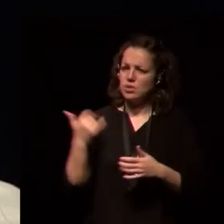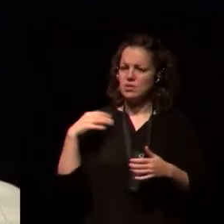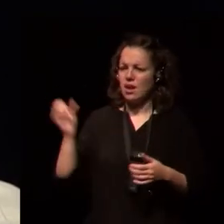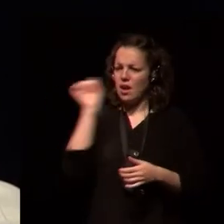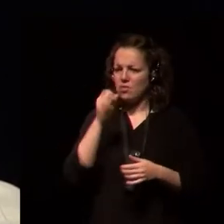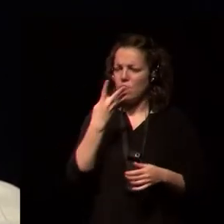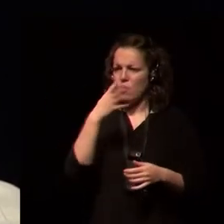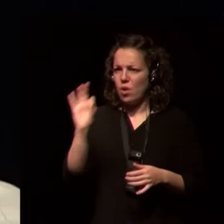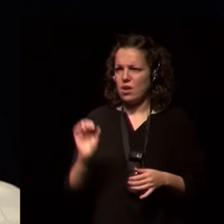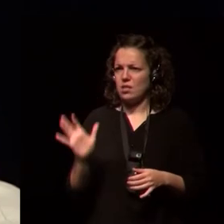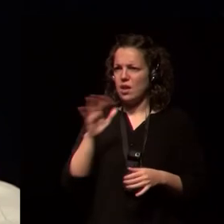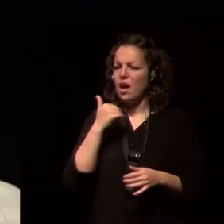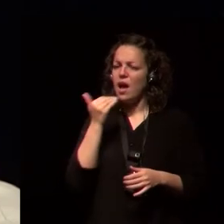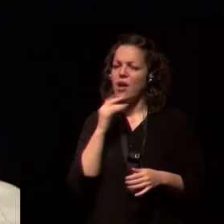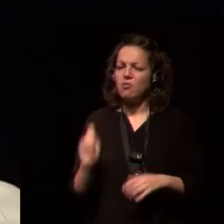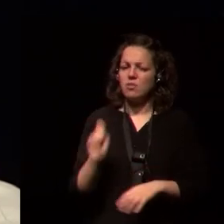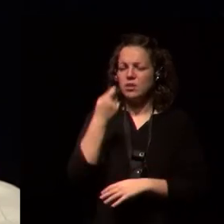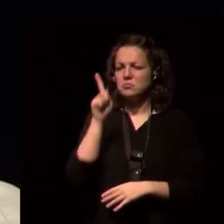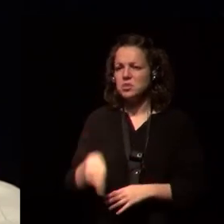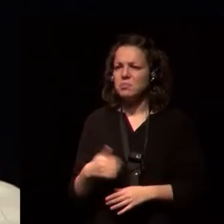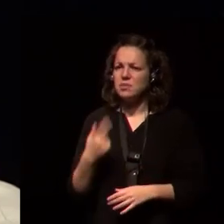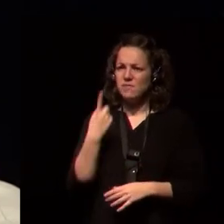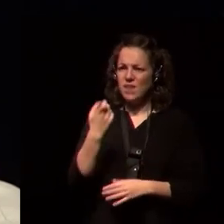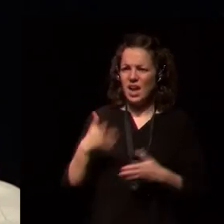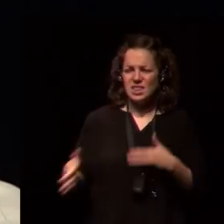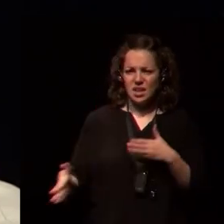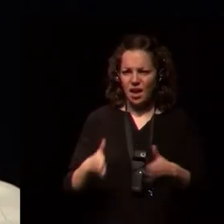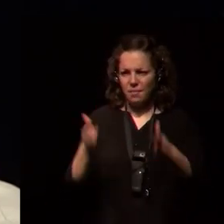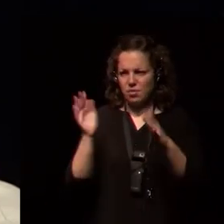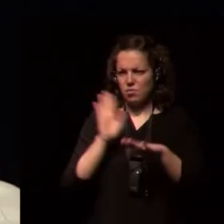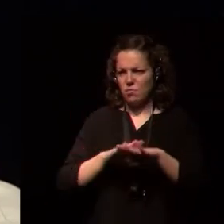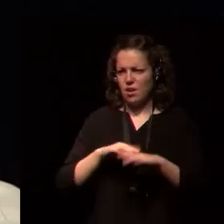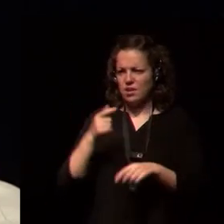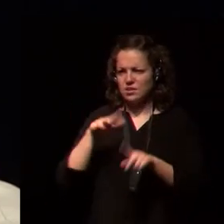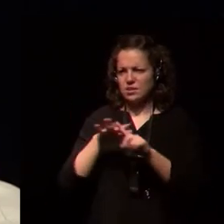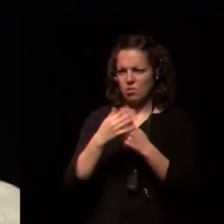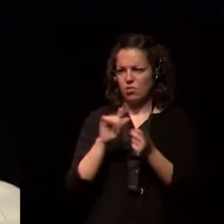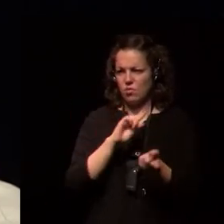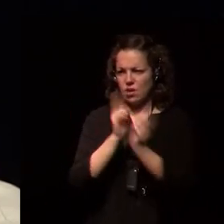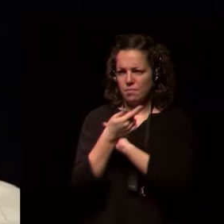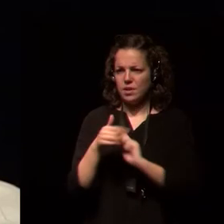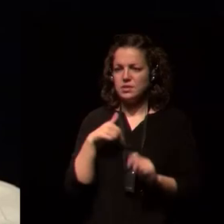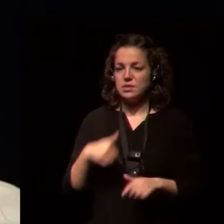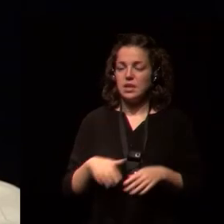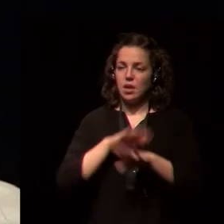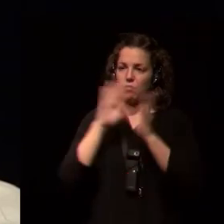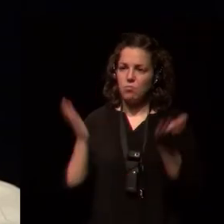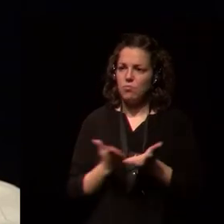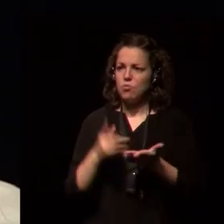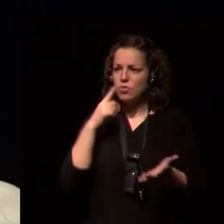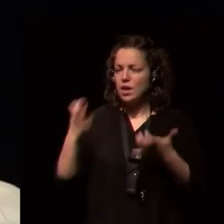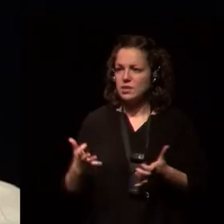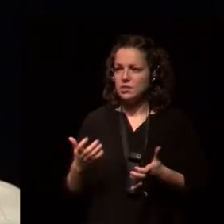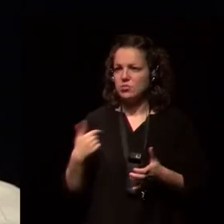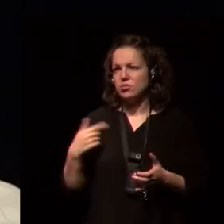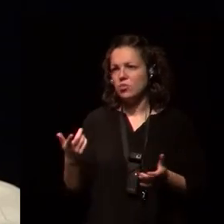éxito, pero con todavía mucho camino por recorrer para cambiar esta situación. Así que el mundo artístico tiene sus